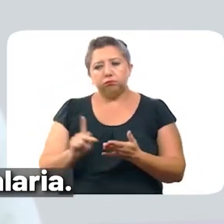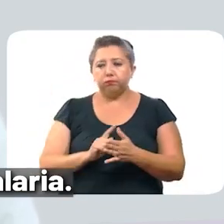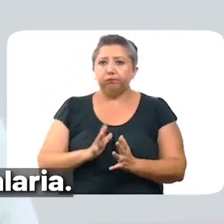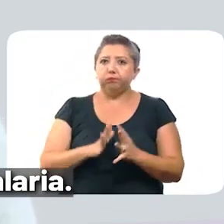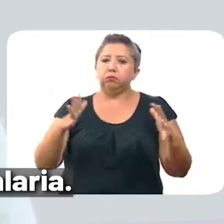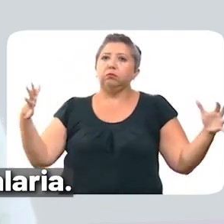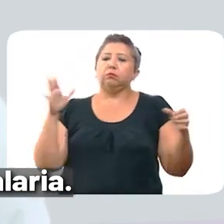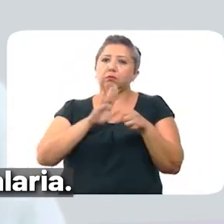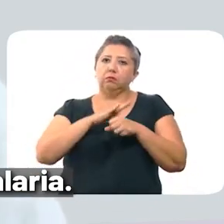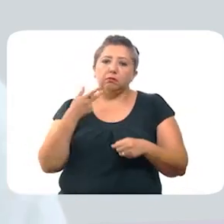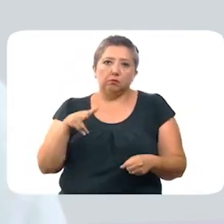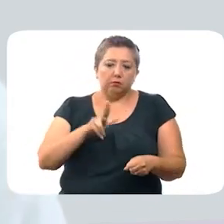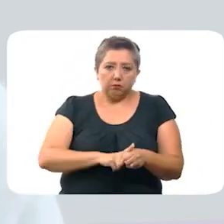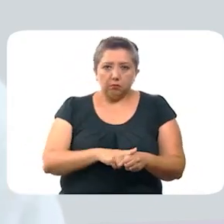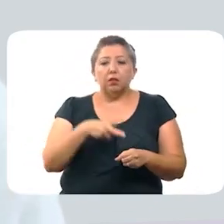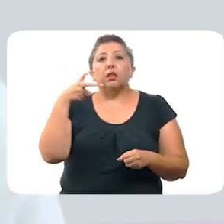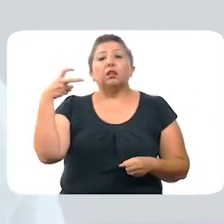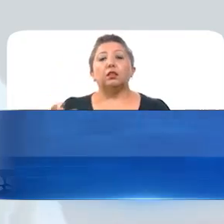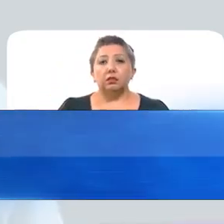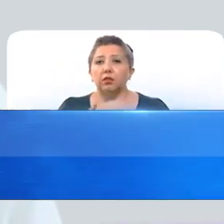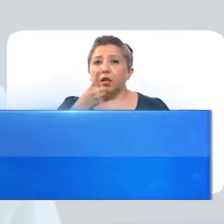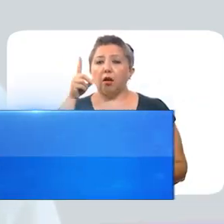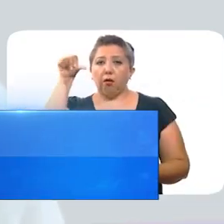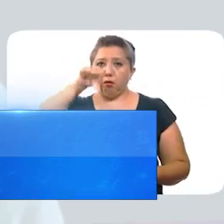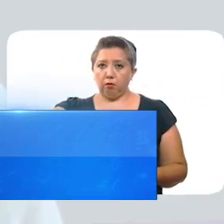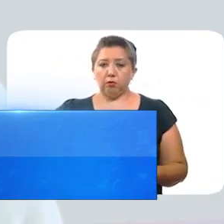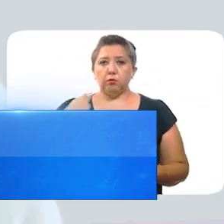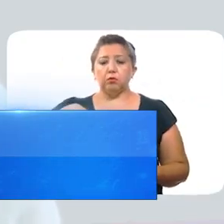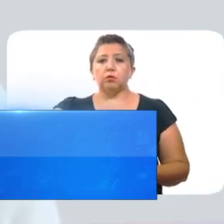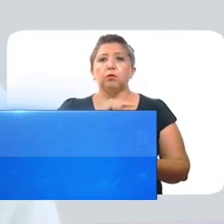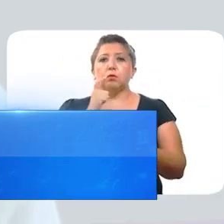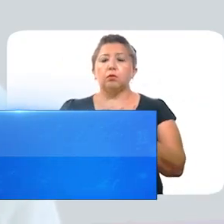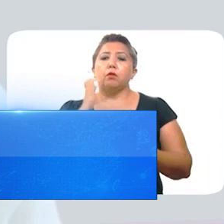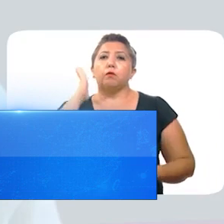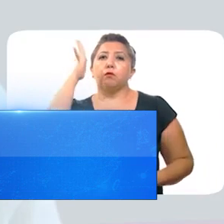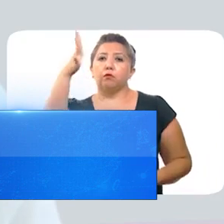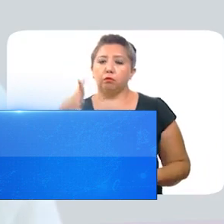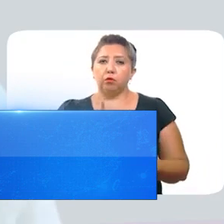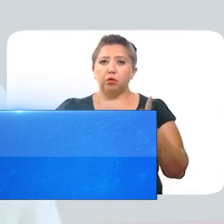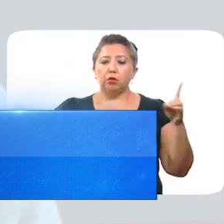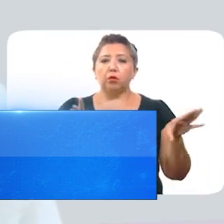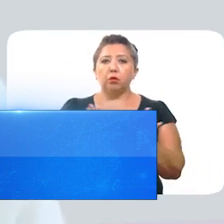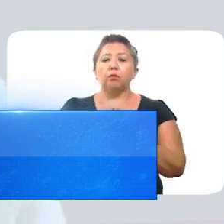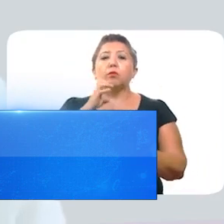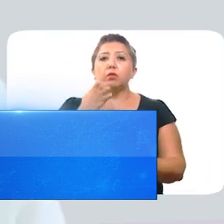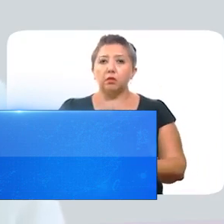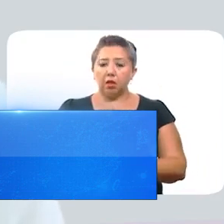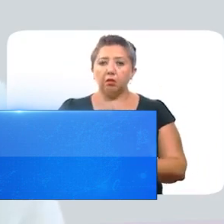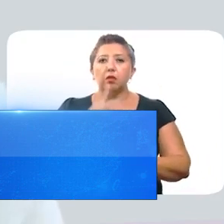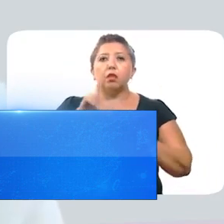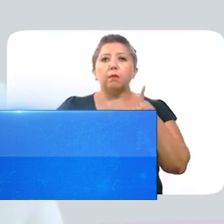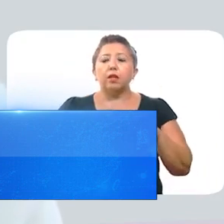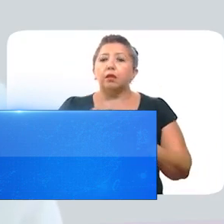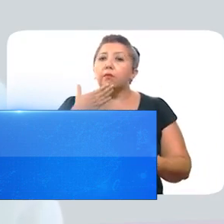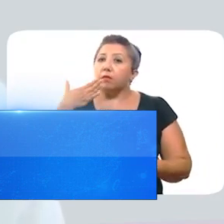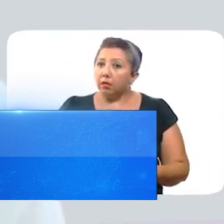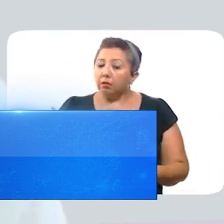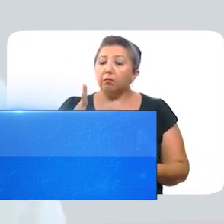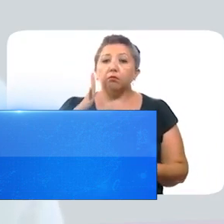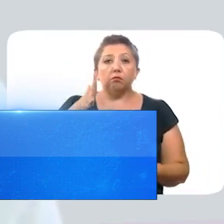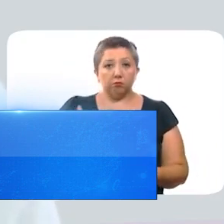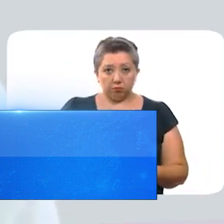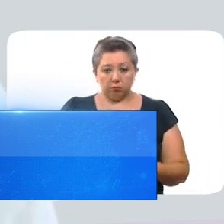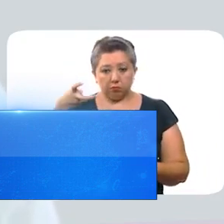la capacidad hospitalaria. De esta forma, el día de hoy nuestra economía y futuro desarrollo como Estado depende de que también nos